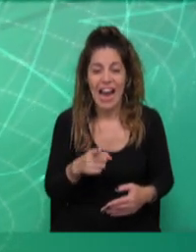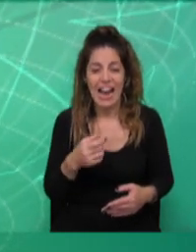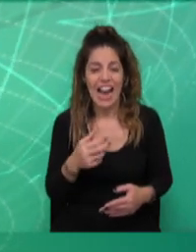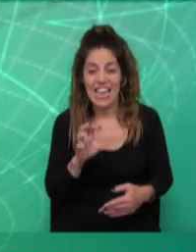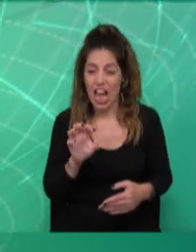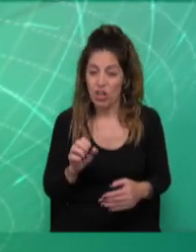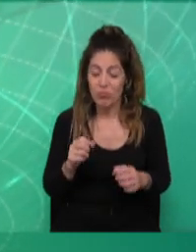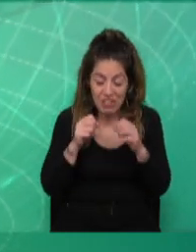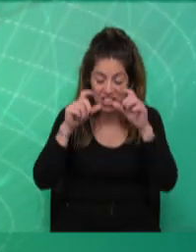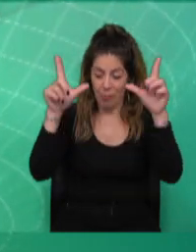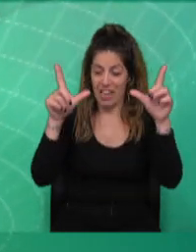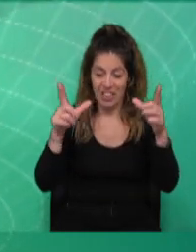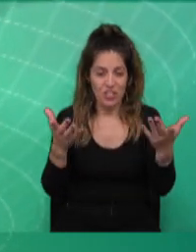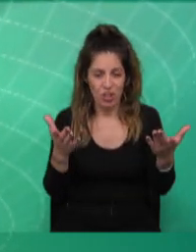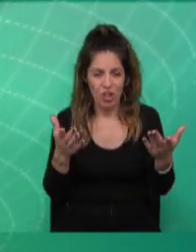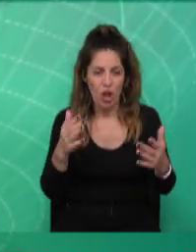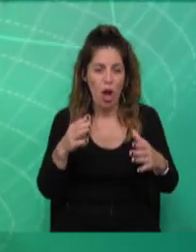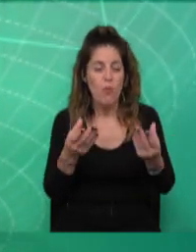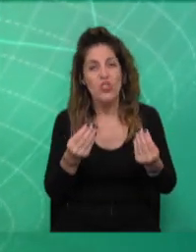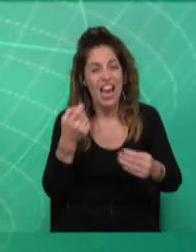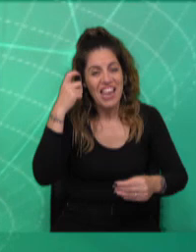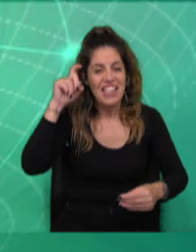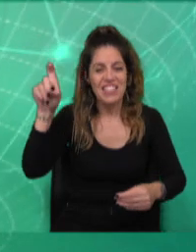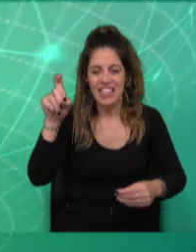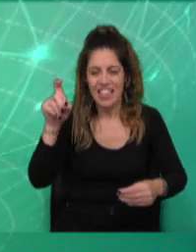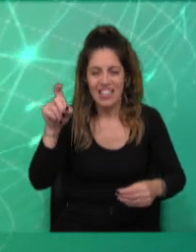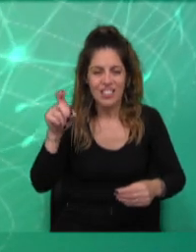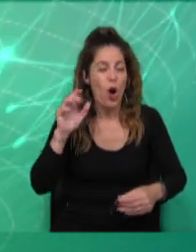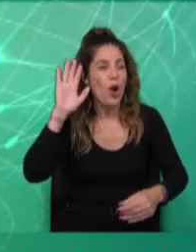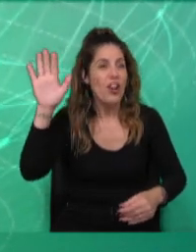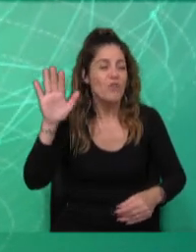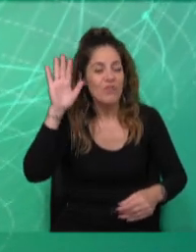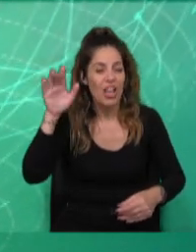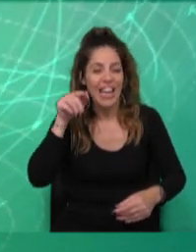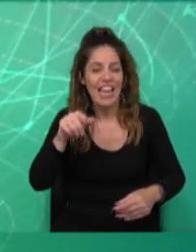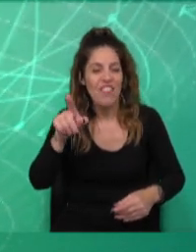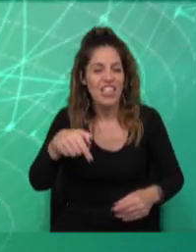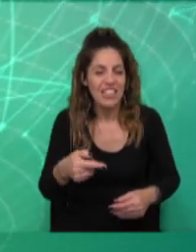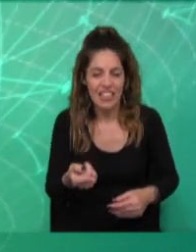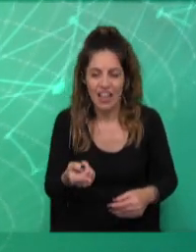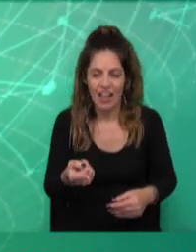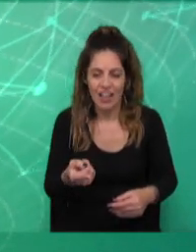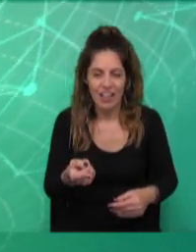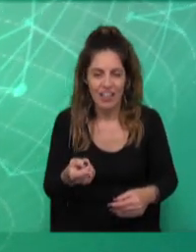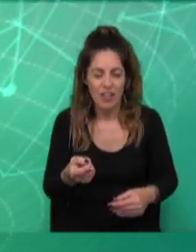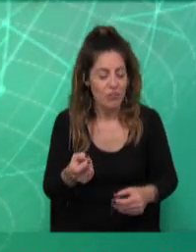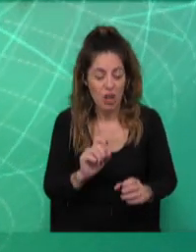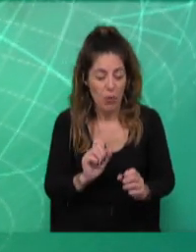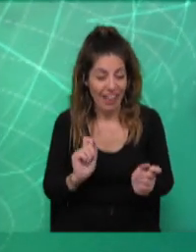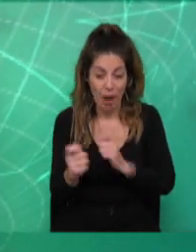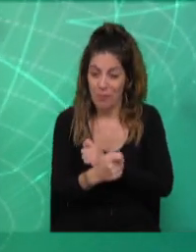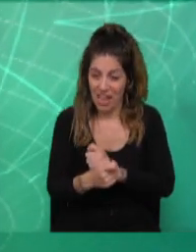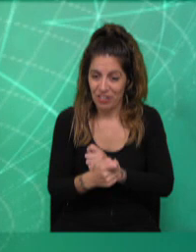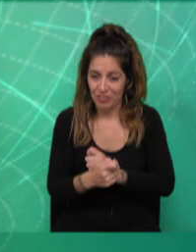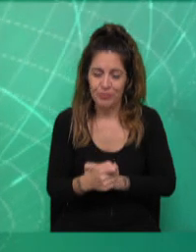lo LL le llama mucho la atención porque es como que muchas de las ideas que o los preconceptos con los cuales él venía fueron como derrocados en cierta